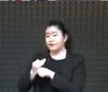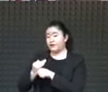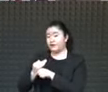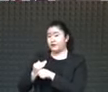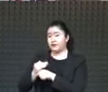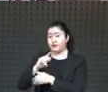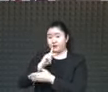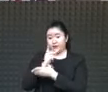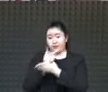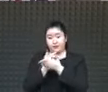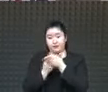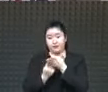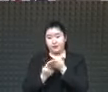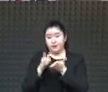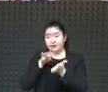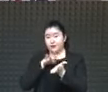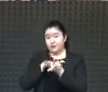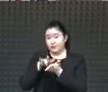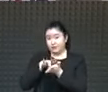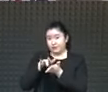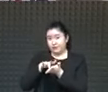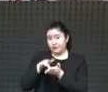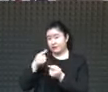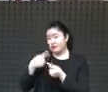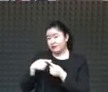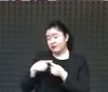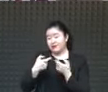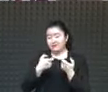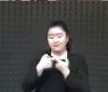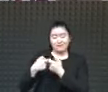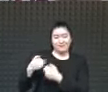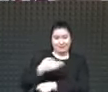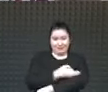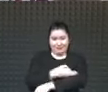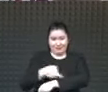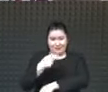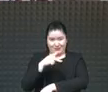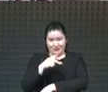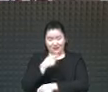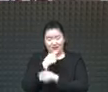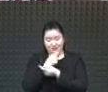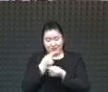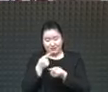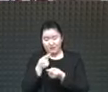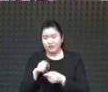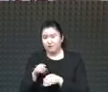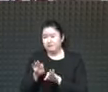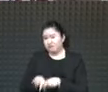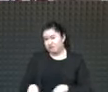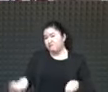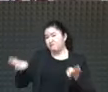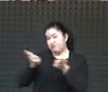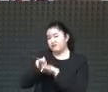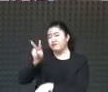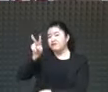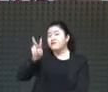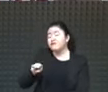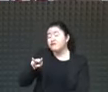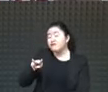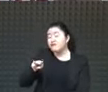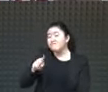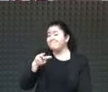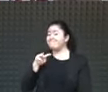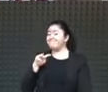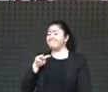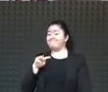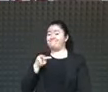para apoyar a la economía de las familias, de los niños, más que nada, ¿no? Son importantes. Sin embargo, pues